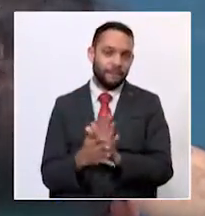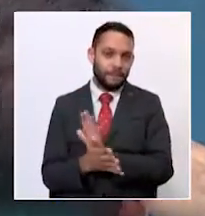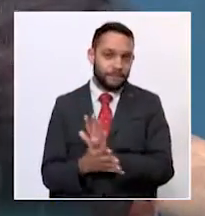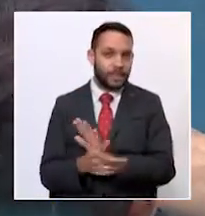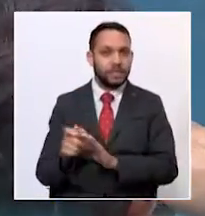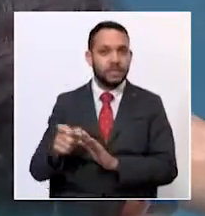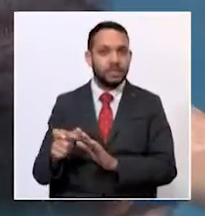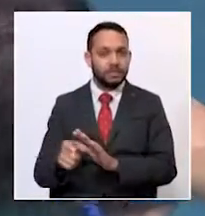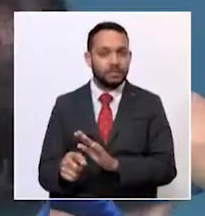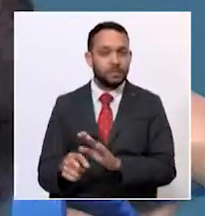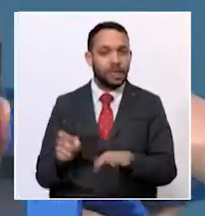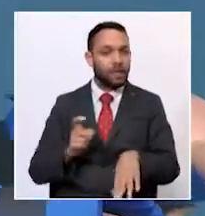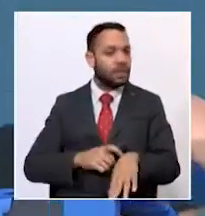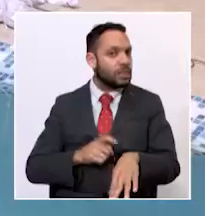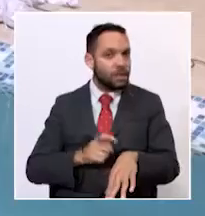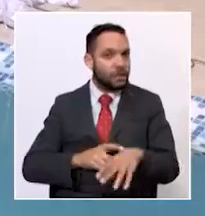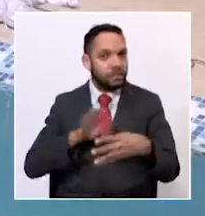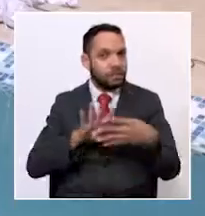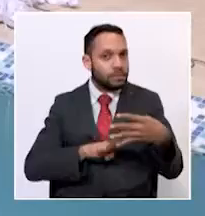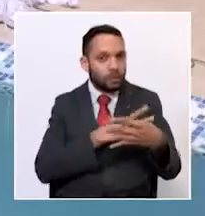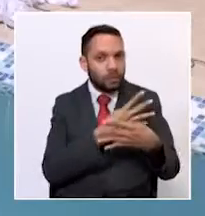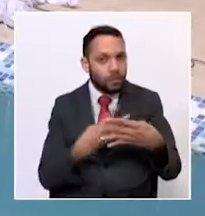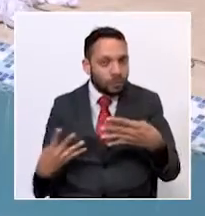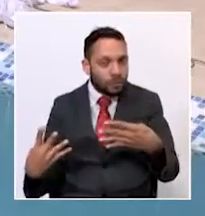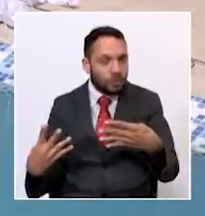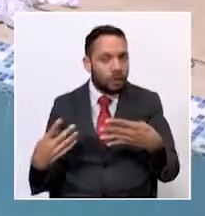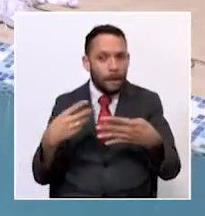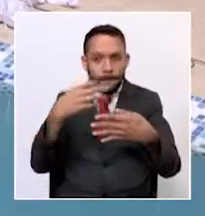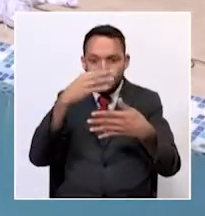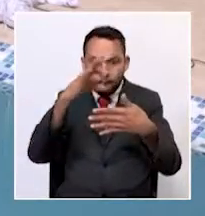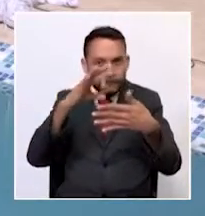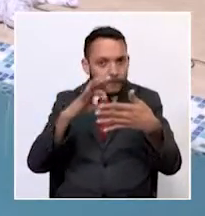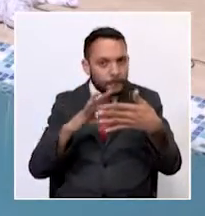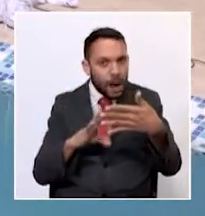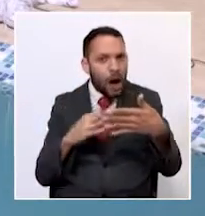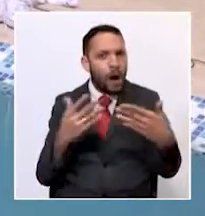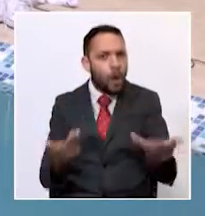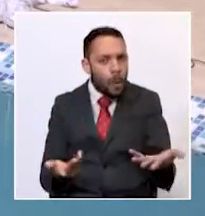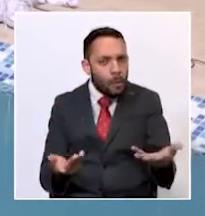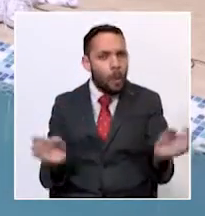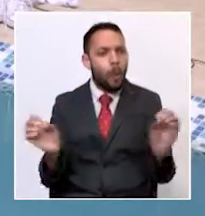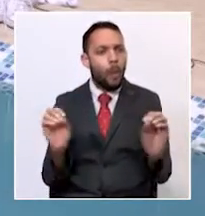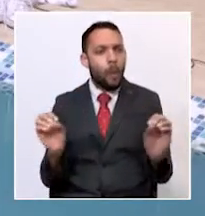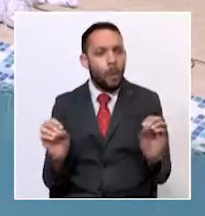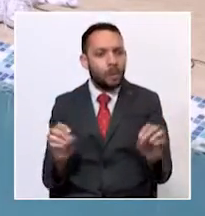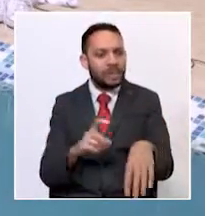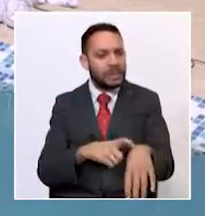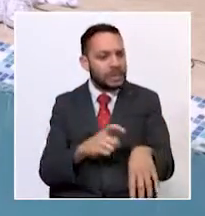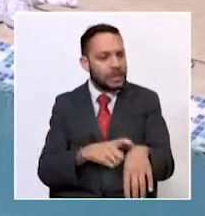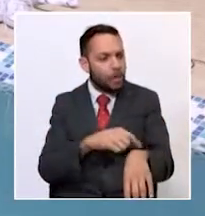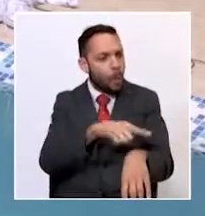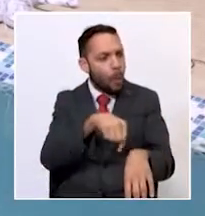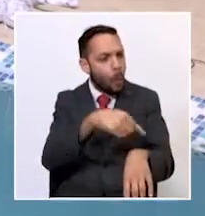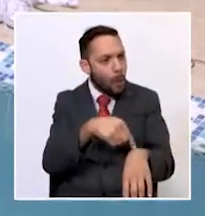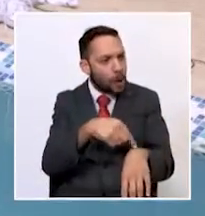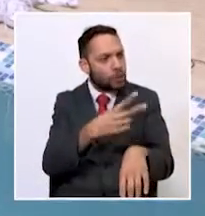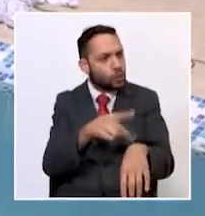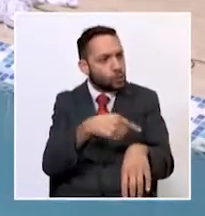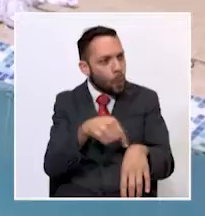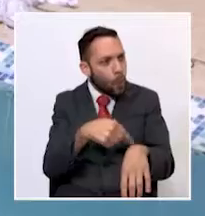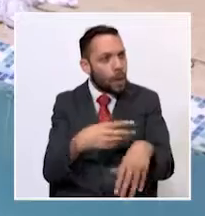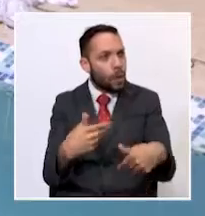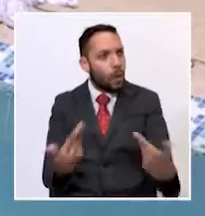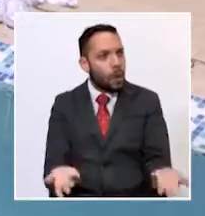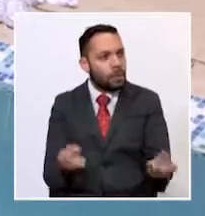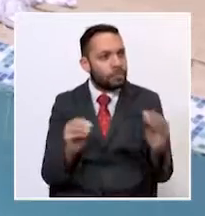qué periodicidad, ¿cuánto dura la sesión? ¿Cómo es todo ese complemento terapéutico en estos